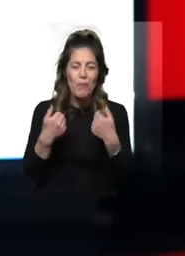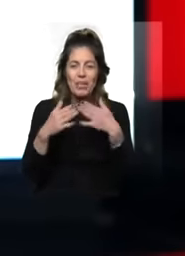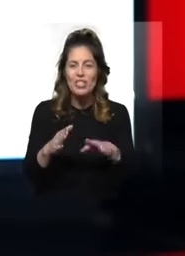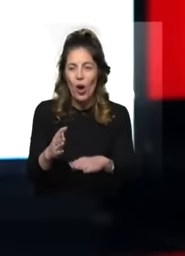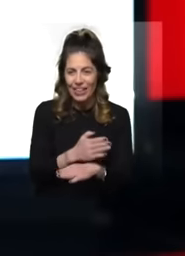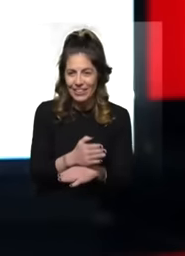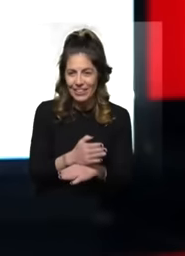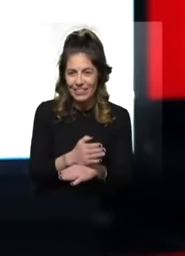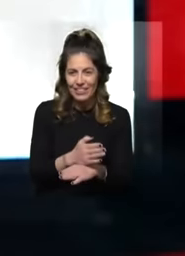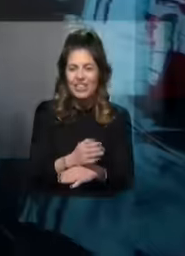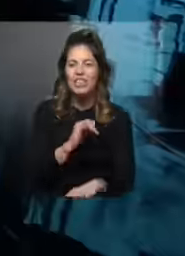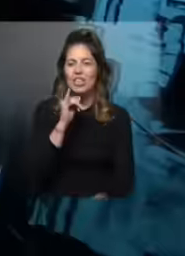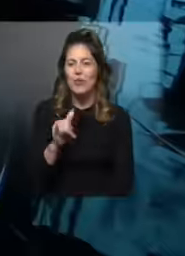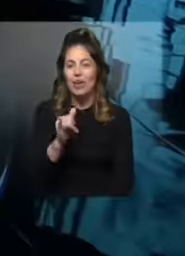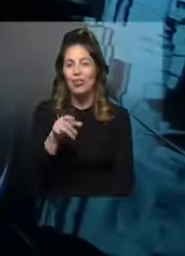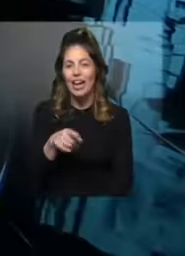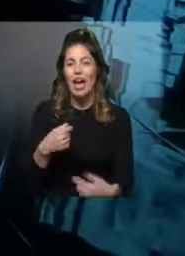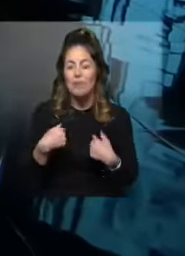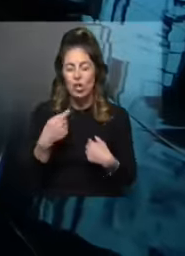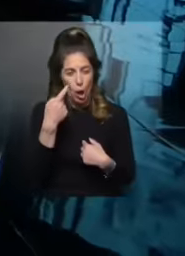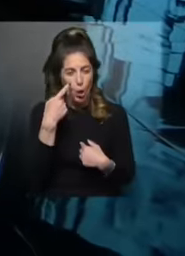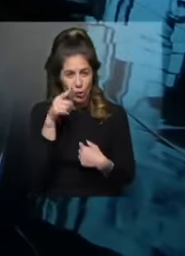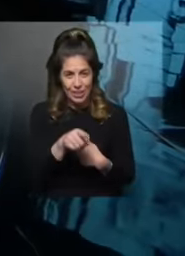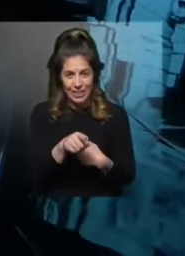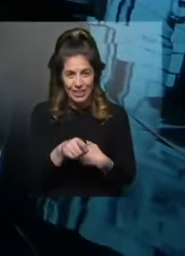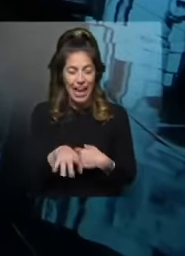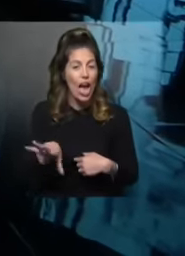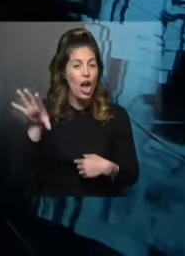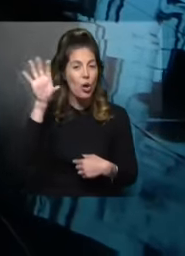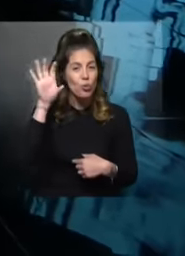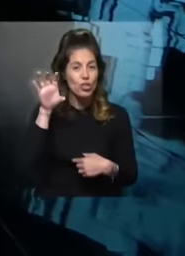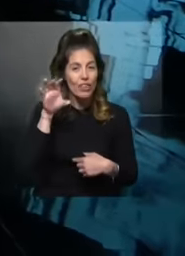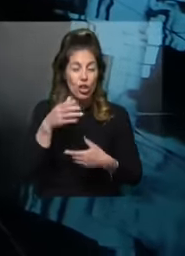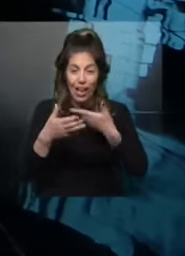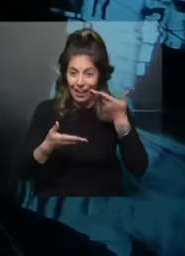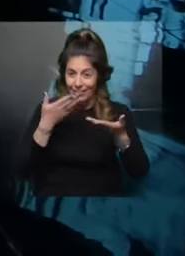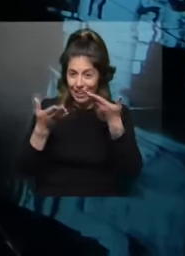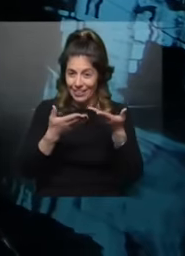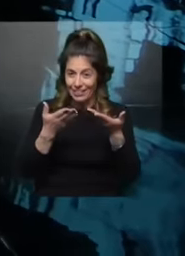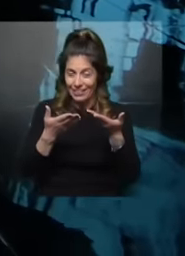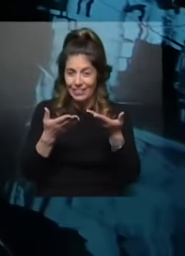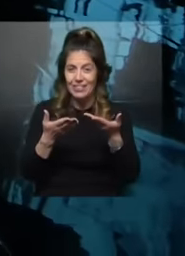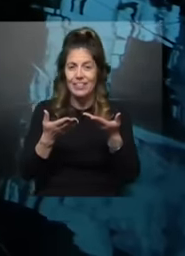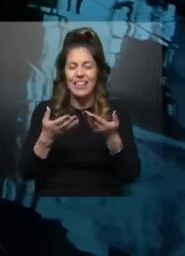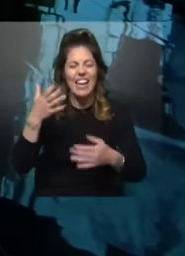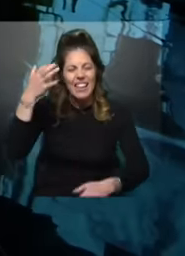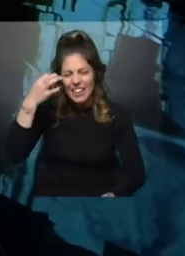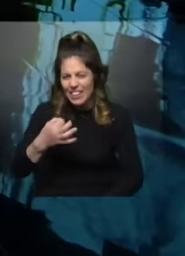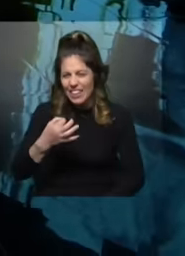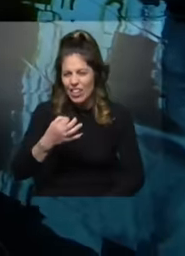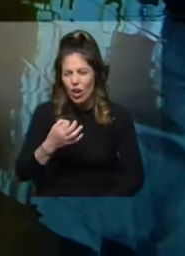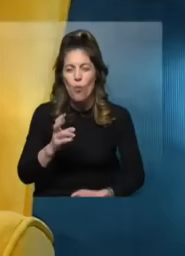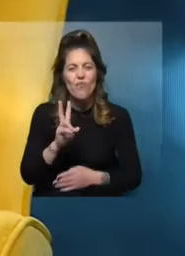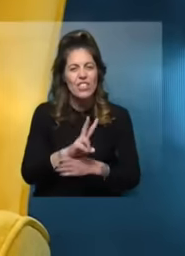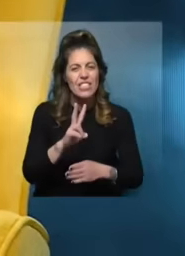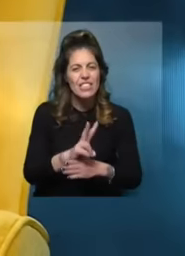antes. Y te voy a decir lo que me pasó. Yo la conocí escuchándola cantar. Creo que fue en una